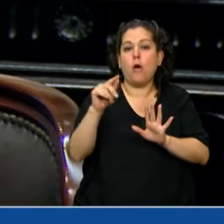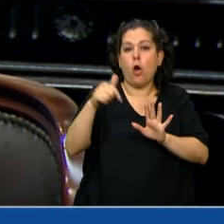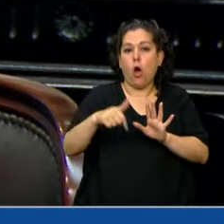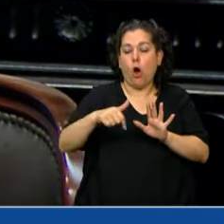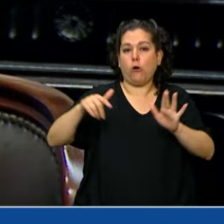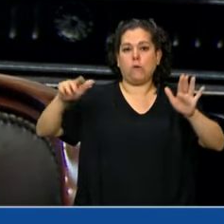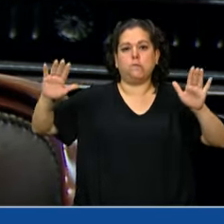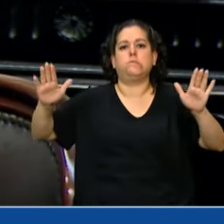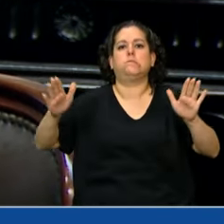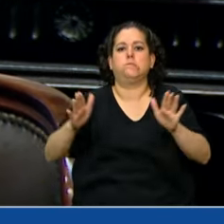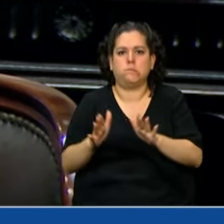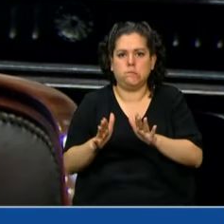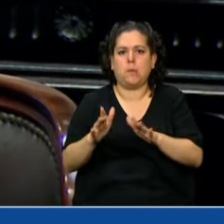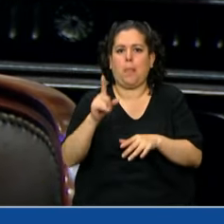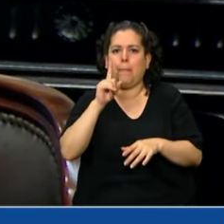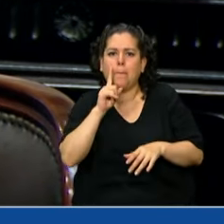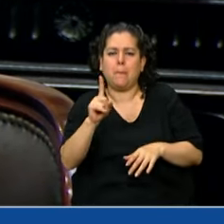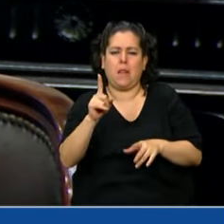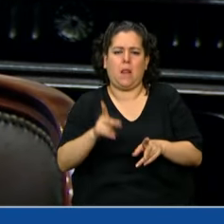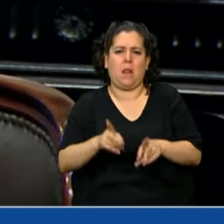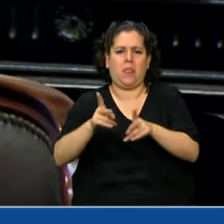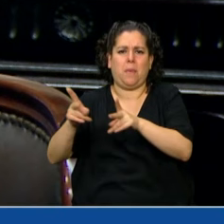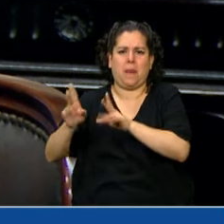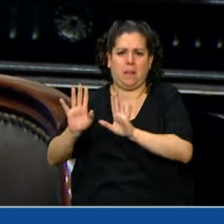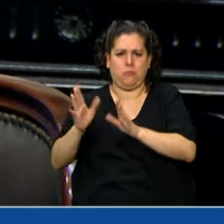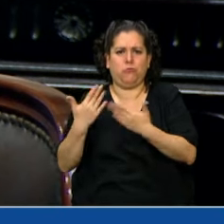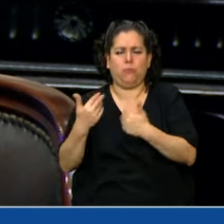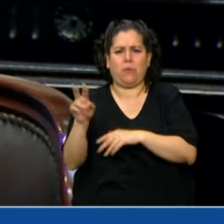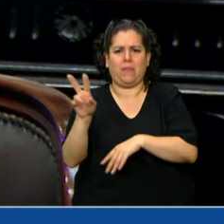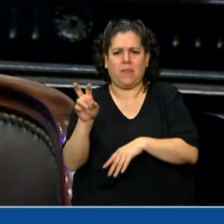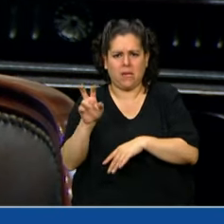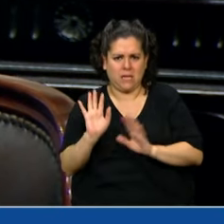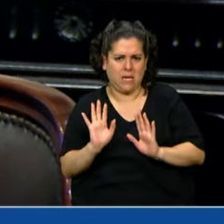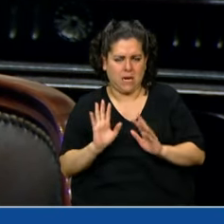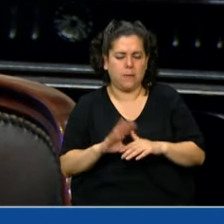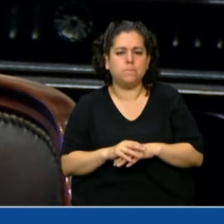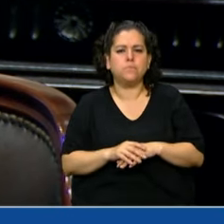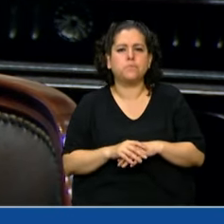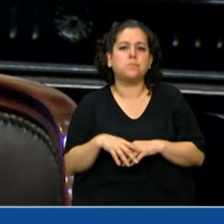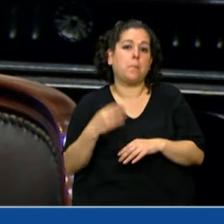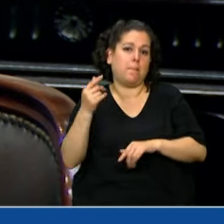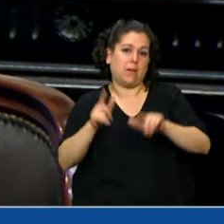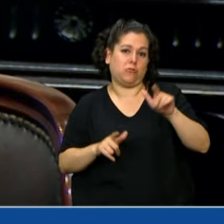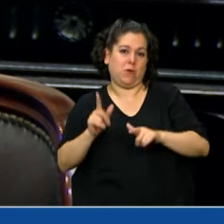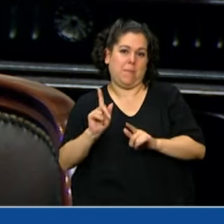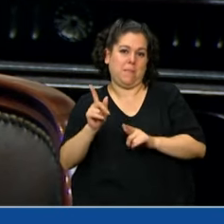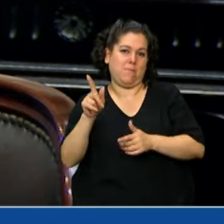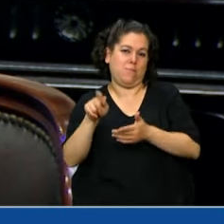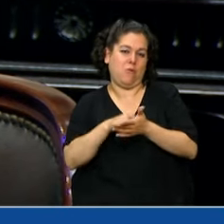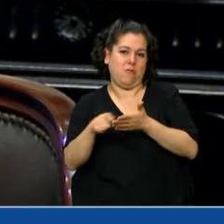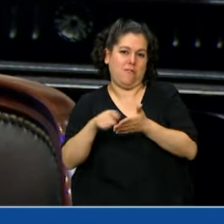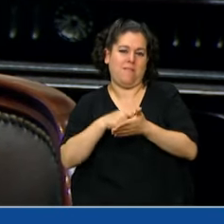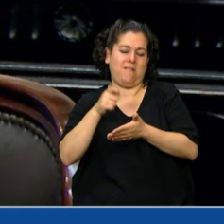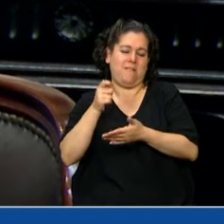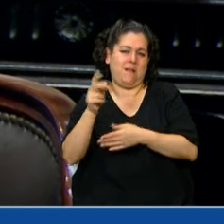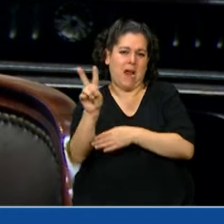se ha reducido a bastante menos de 1000 según los martilleros y las cámaras del sector